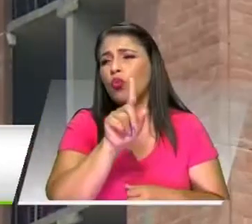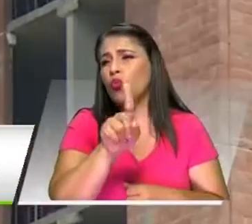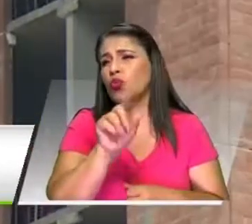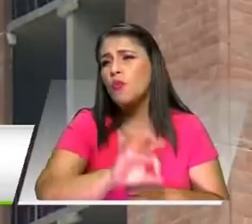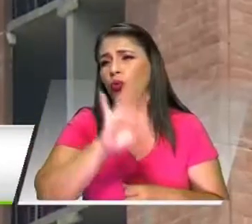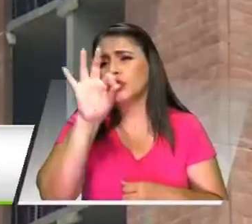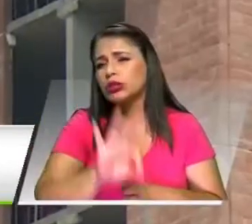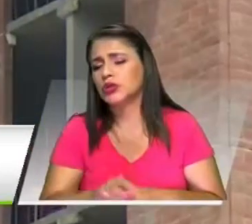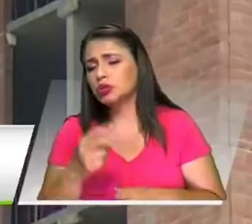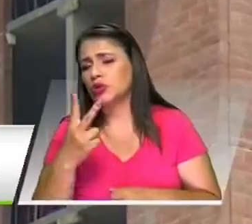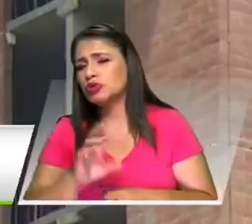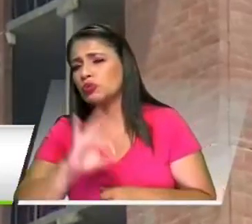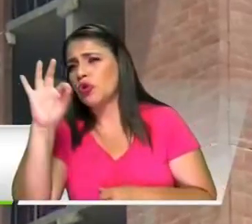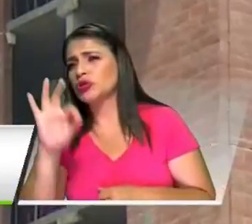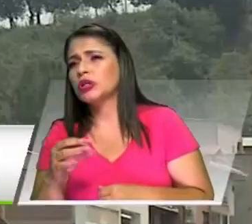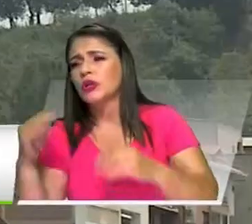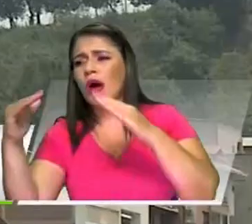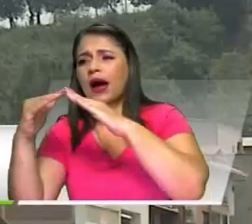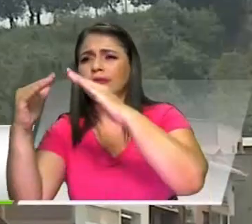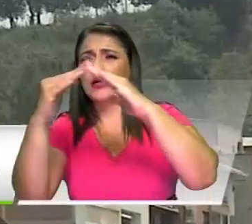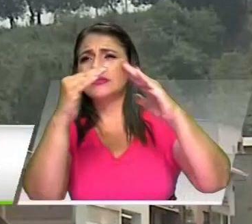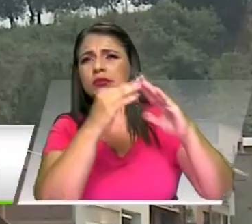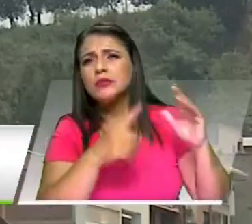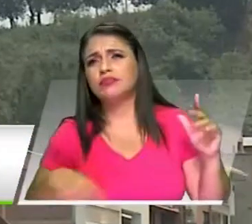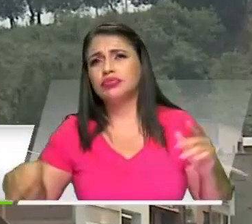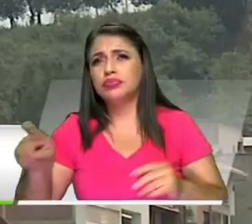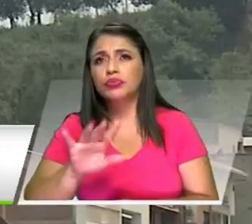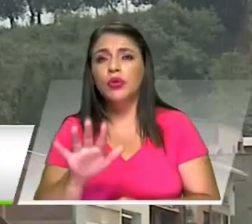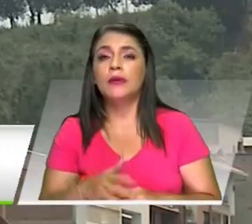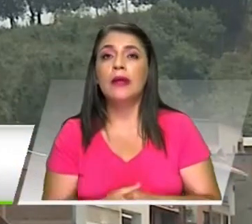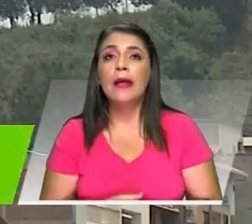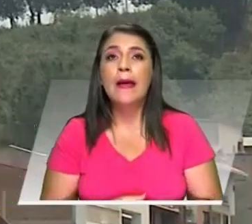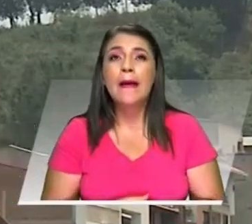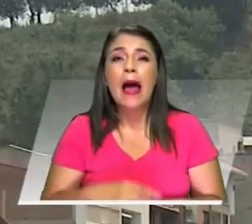2% del valor del inmueble. Los constructores proyectan que las primeras